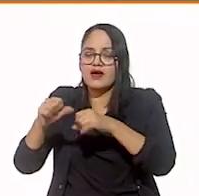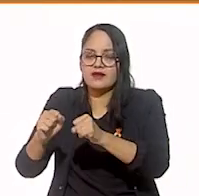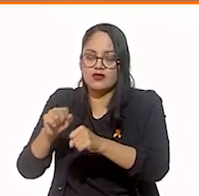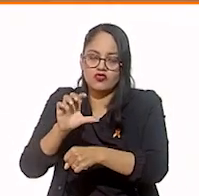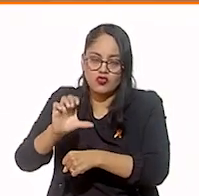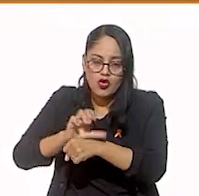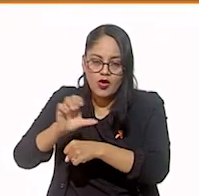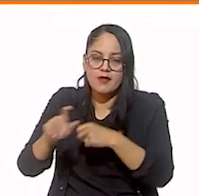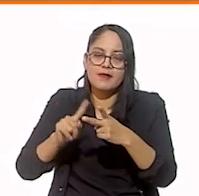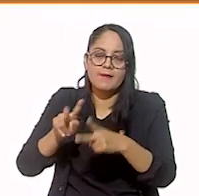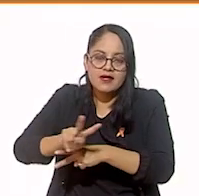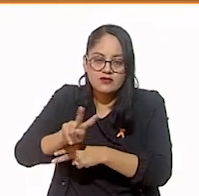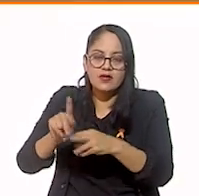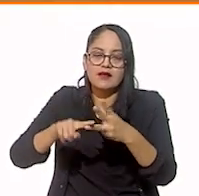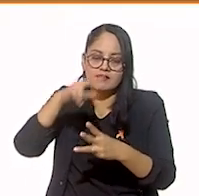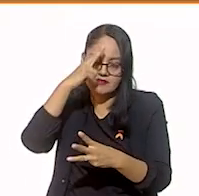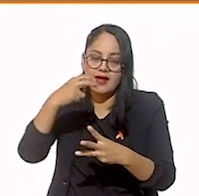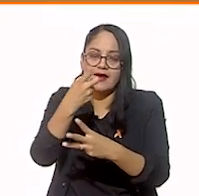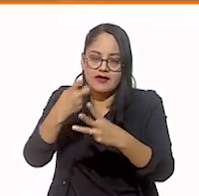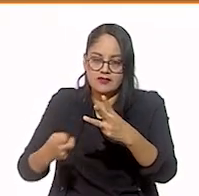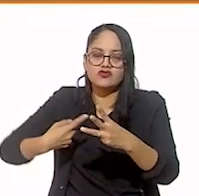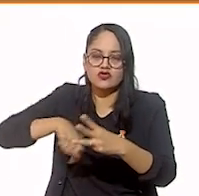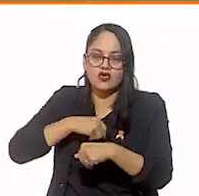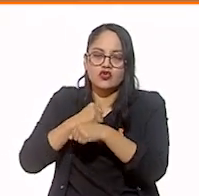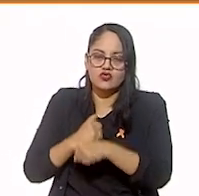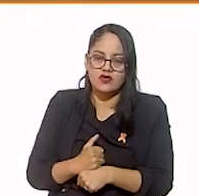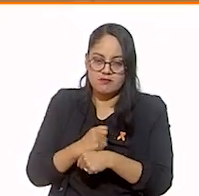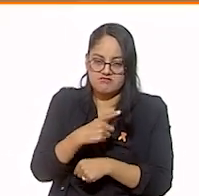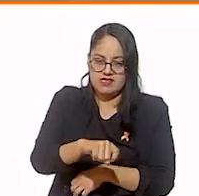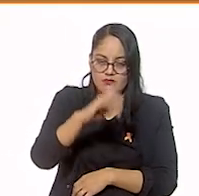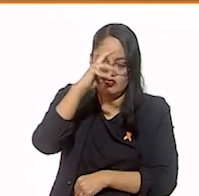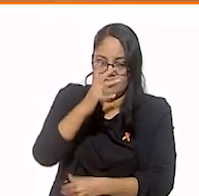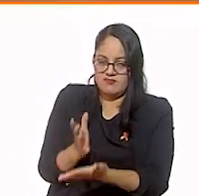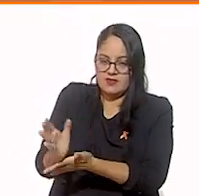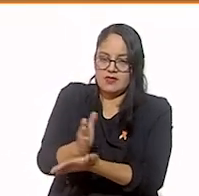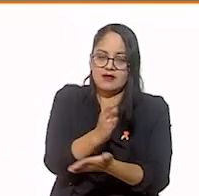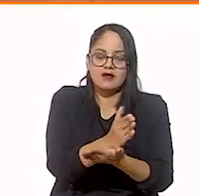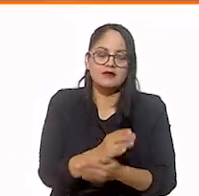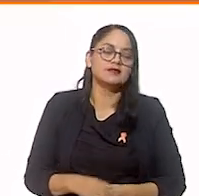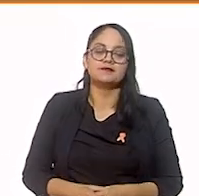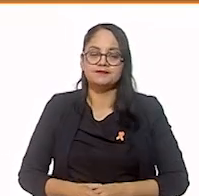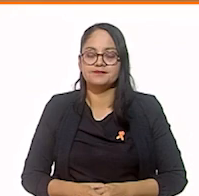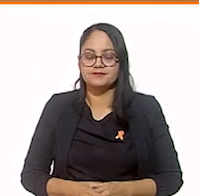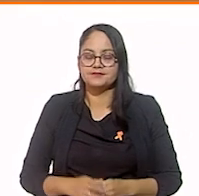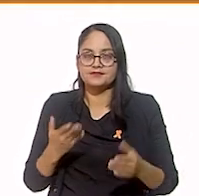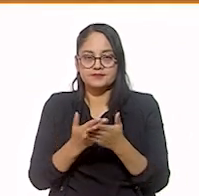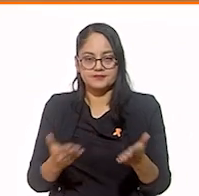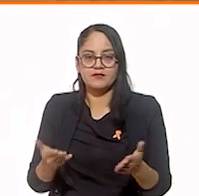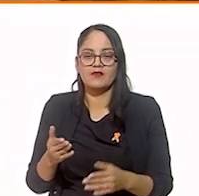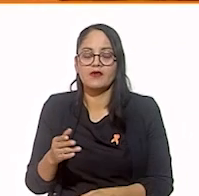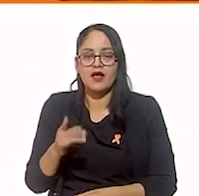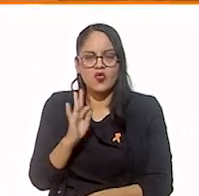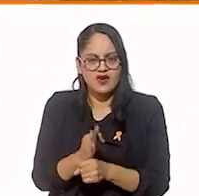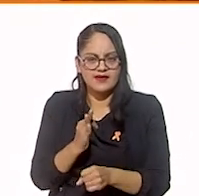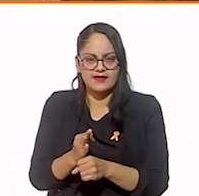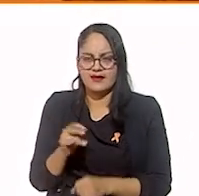Venezuela y pasa también por México, ¿no? Que somos, digamos, que víctimas de una misma operación con sus distintas denominaciones específicas. Claro. Ahora, la diplomacia está